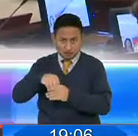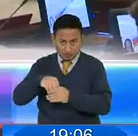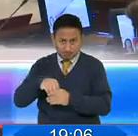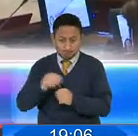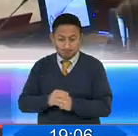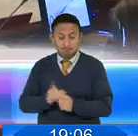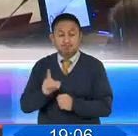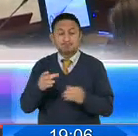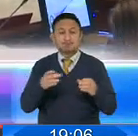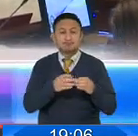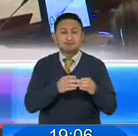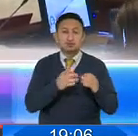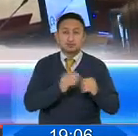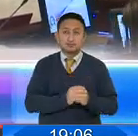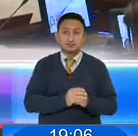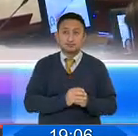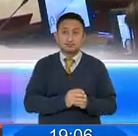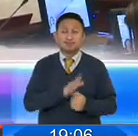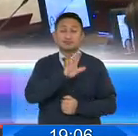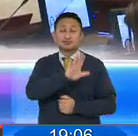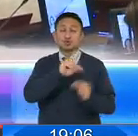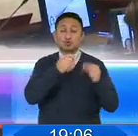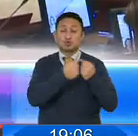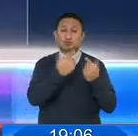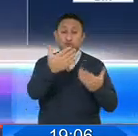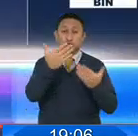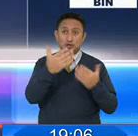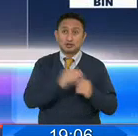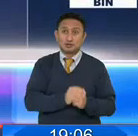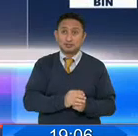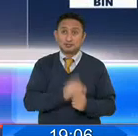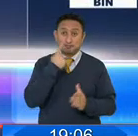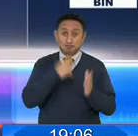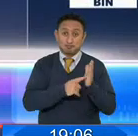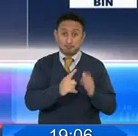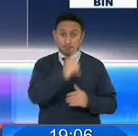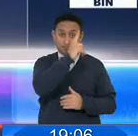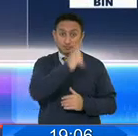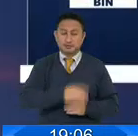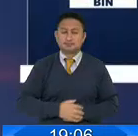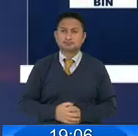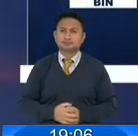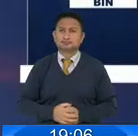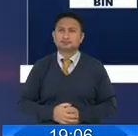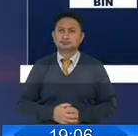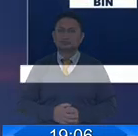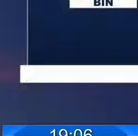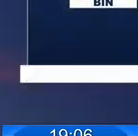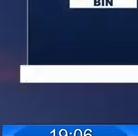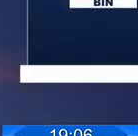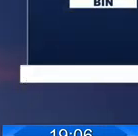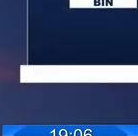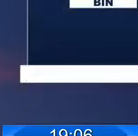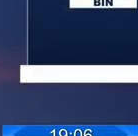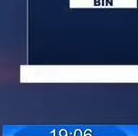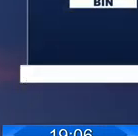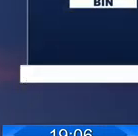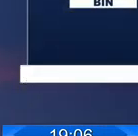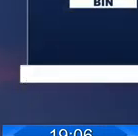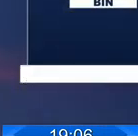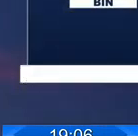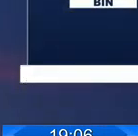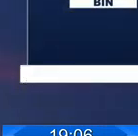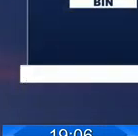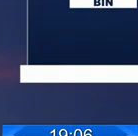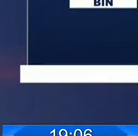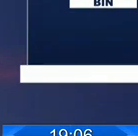legislativa está conformada por miembros de 5 bancadas: Edi Peñafiel por la bancada de Integración Nacional, Fernando Callejas por Creo, Brenda